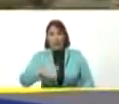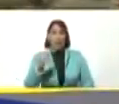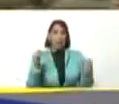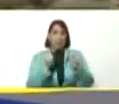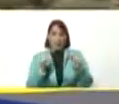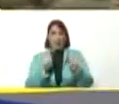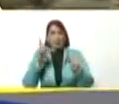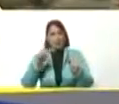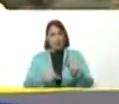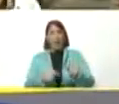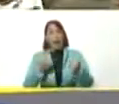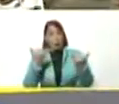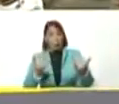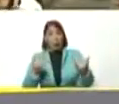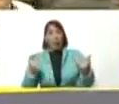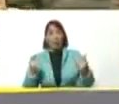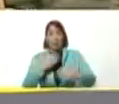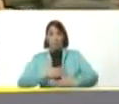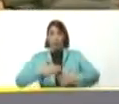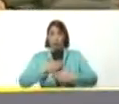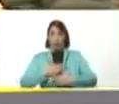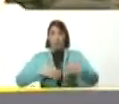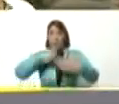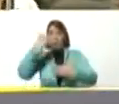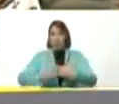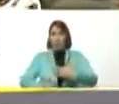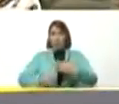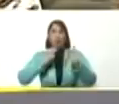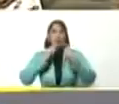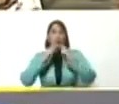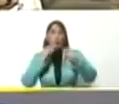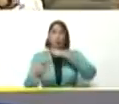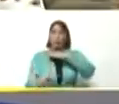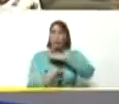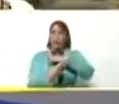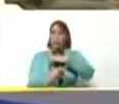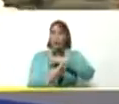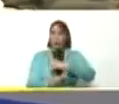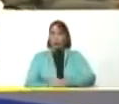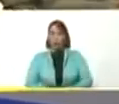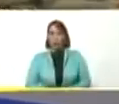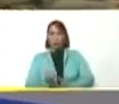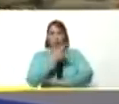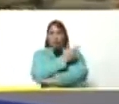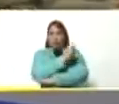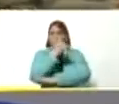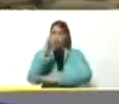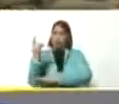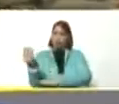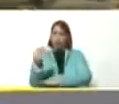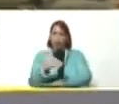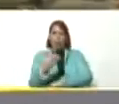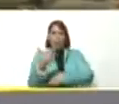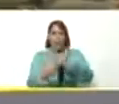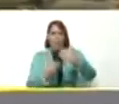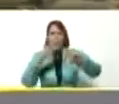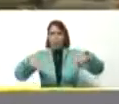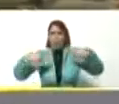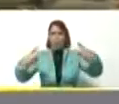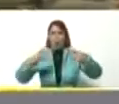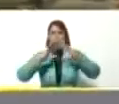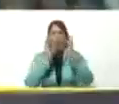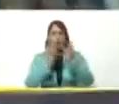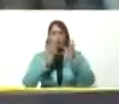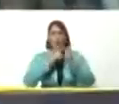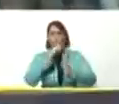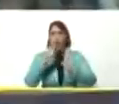disfrutarán del proyecto turístico, tecnológico, ecológico más avanzado del mundo entero.